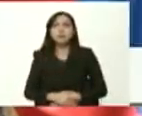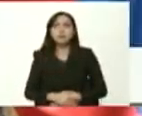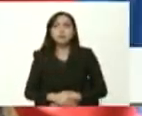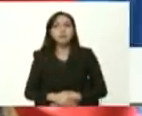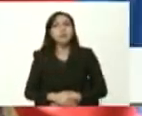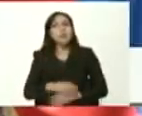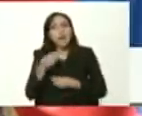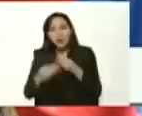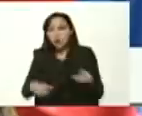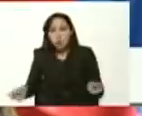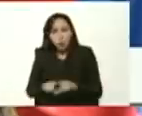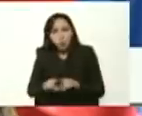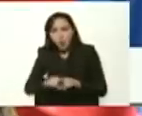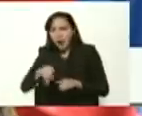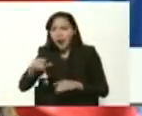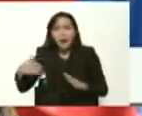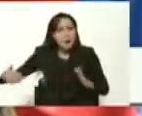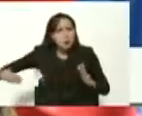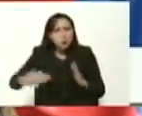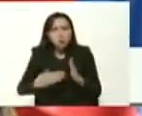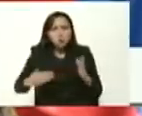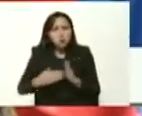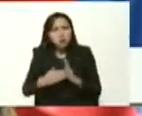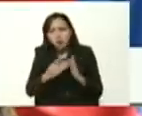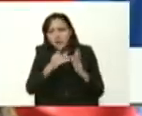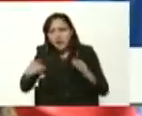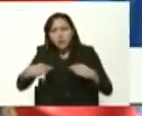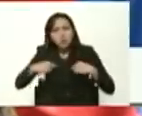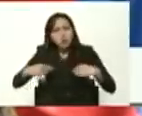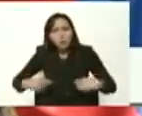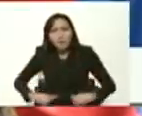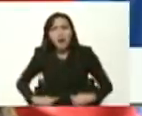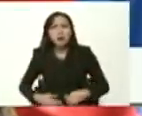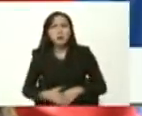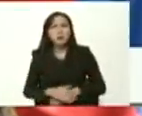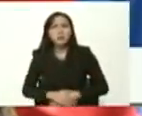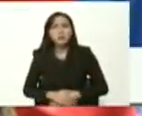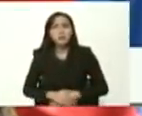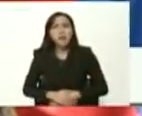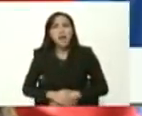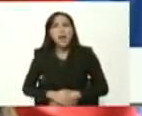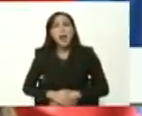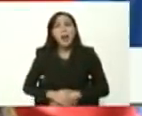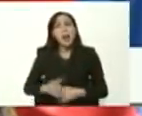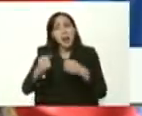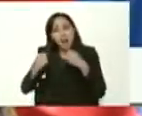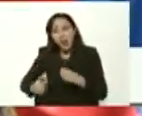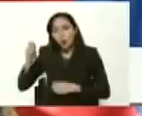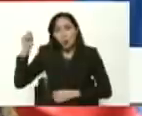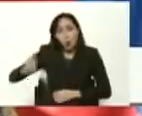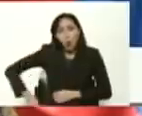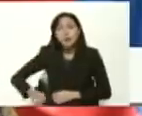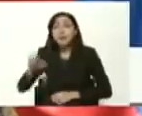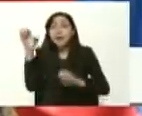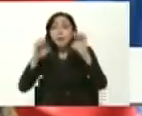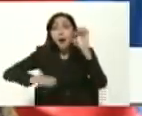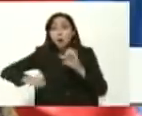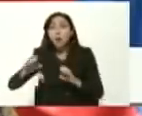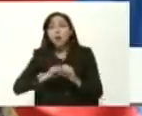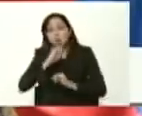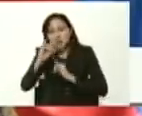generado violaciones masivas a los derechos humanos que la Corte Penal Internacional está evaluando en